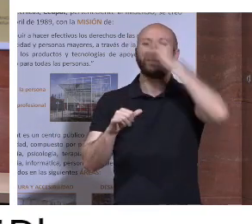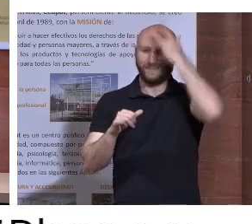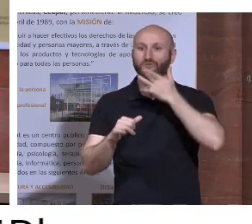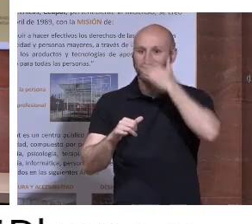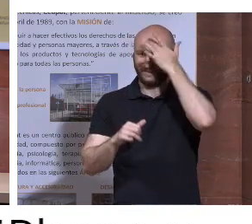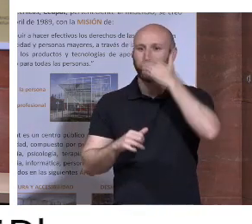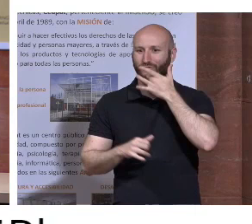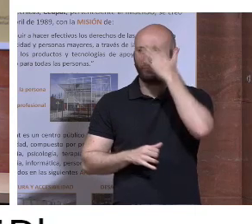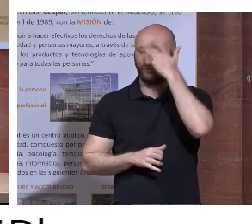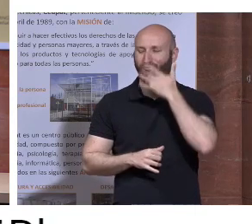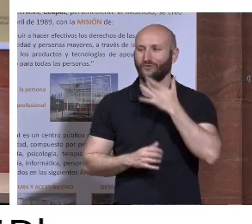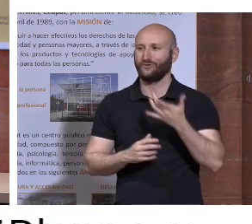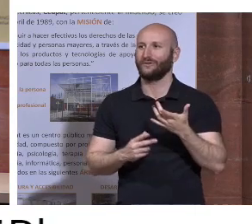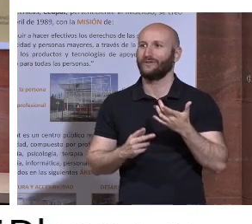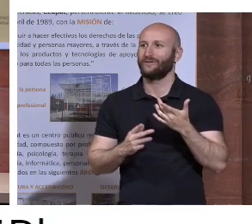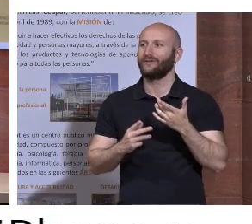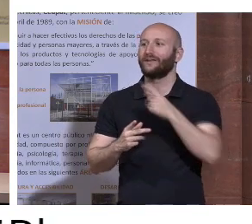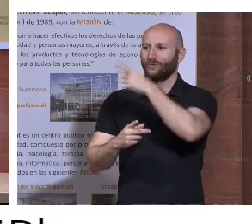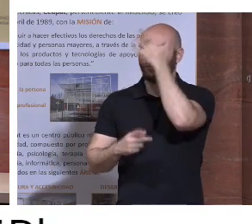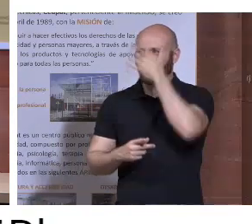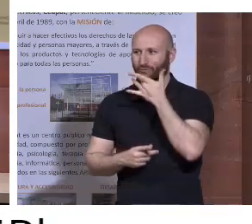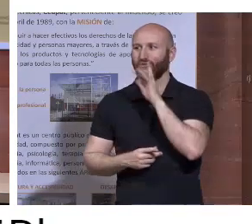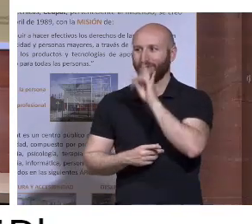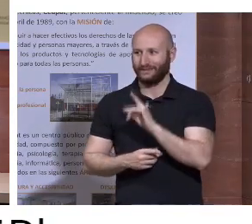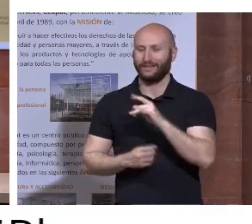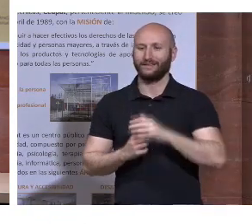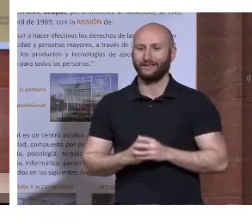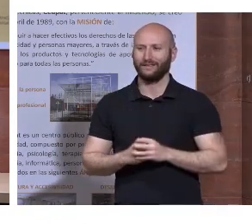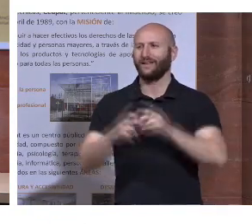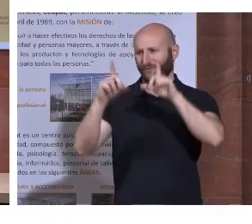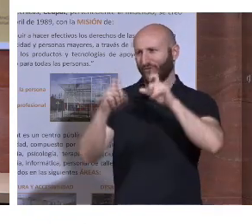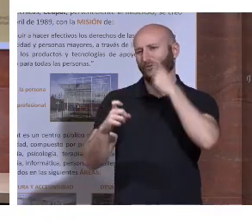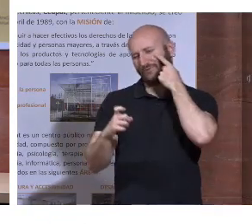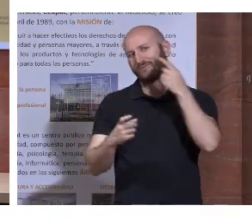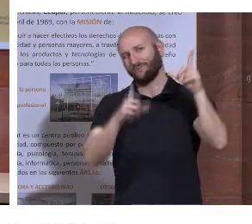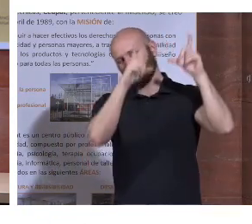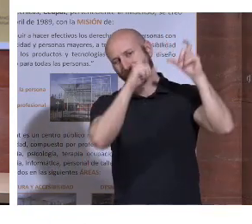estadística. Este es Samsung, no está mal. Haz una foto si quieres, a ver.